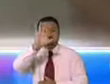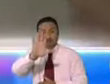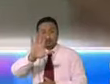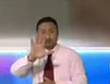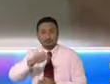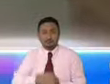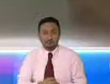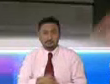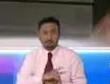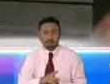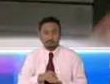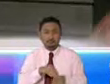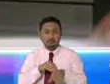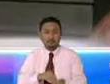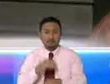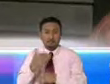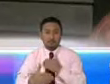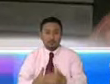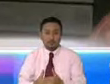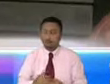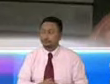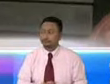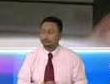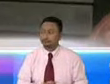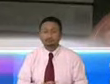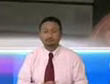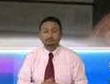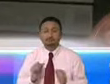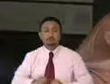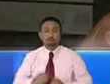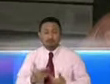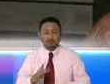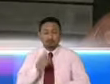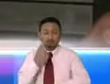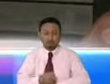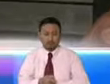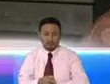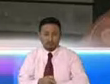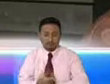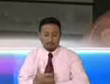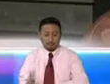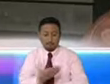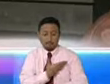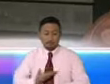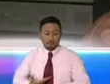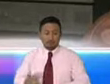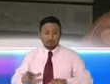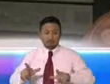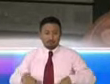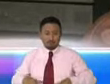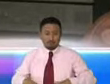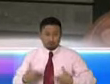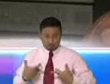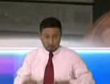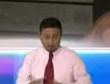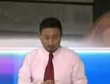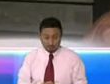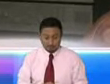de Procesos, para que se emite el dictamen y el presidente de la República con ese dictamen